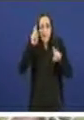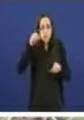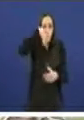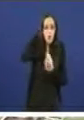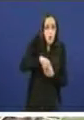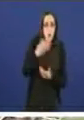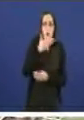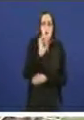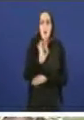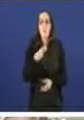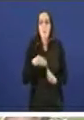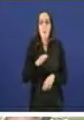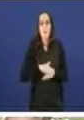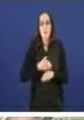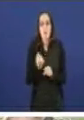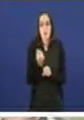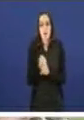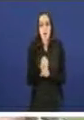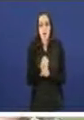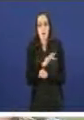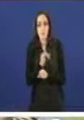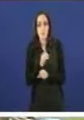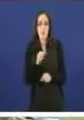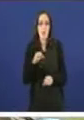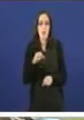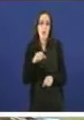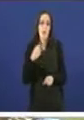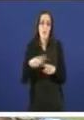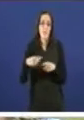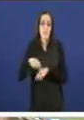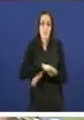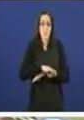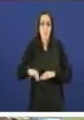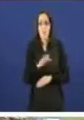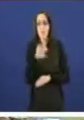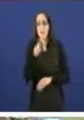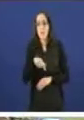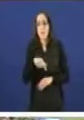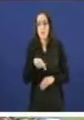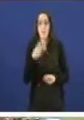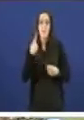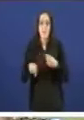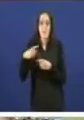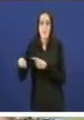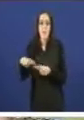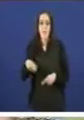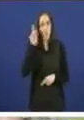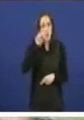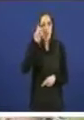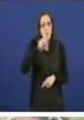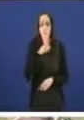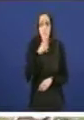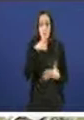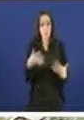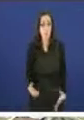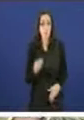materiais para o traballo das actividades transversais, actividades sen valores ou incluso actividades educativas, xa que hoxe está